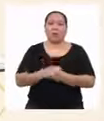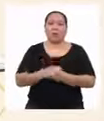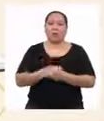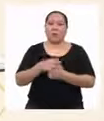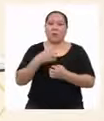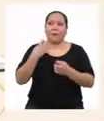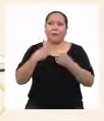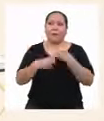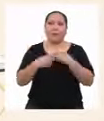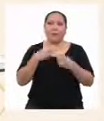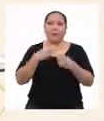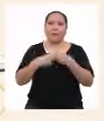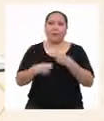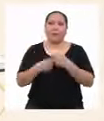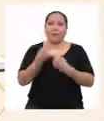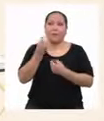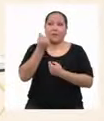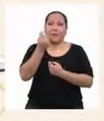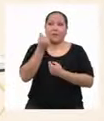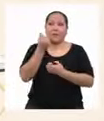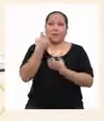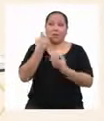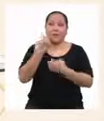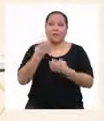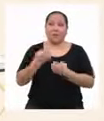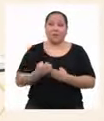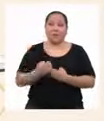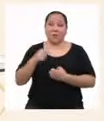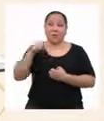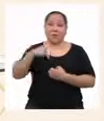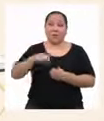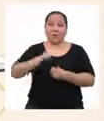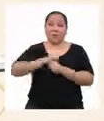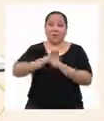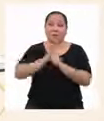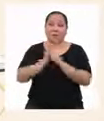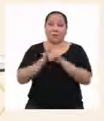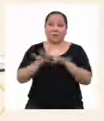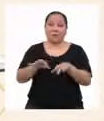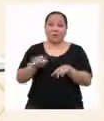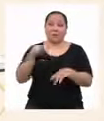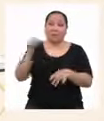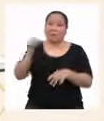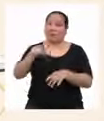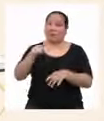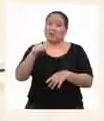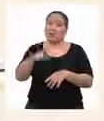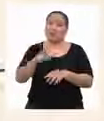económica por el coronavirus es el principal motivo.